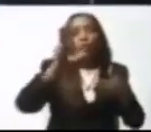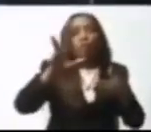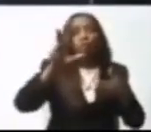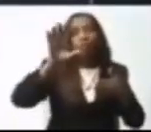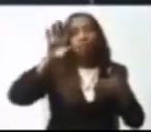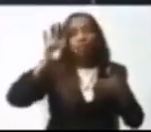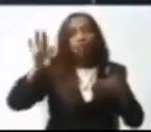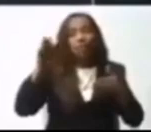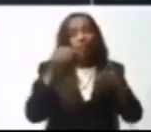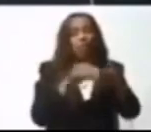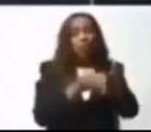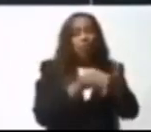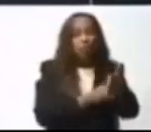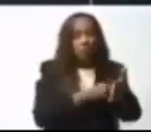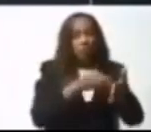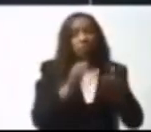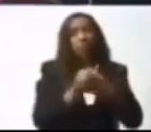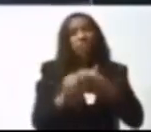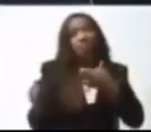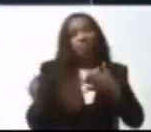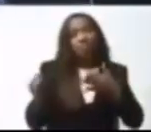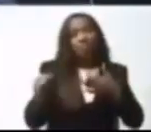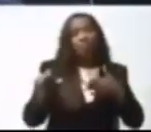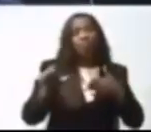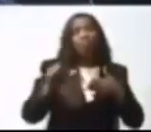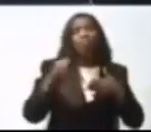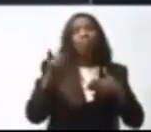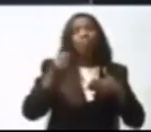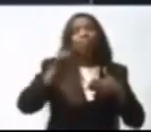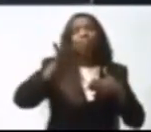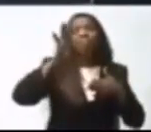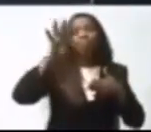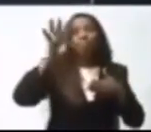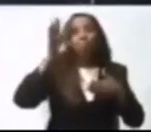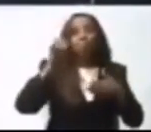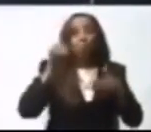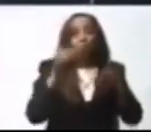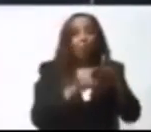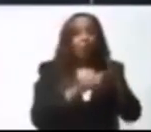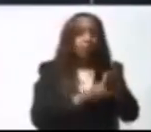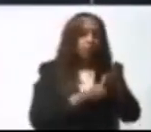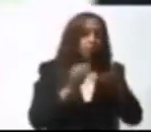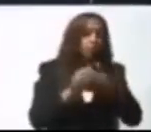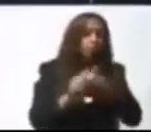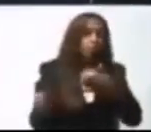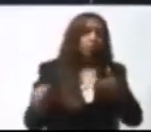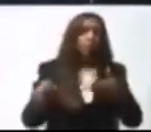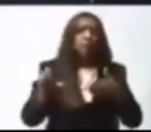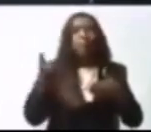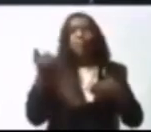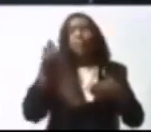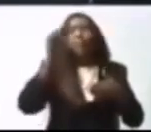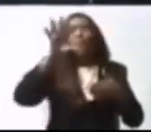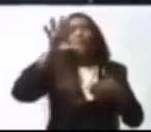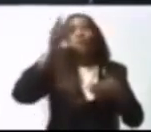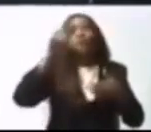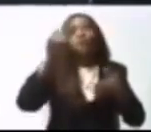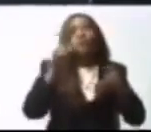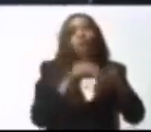el número 14 de 40 millones de dólares el 15 50 millones de dólares el